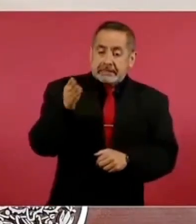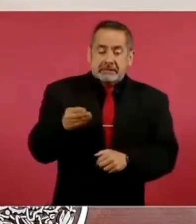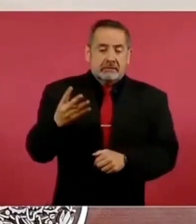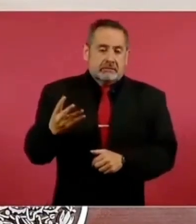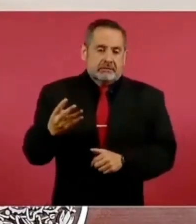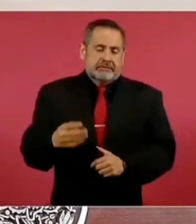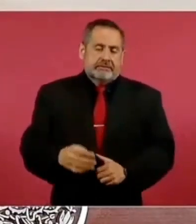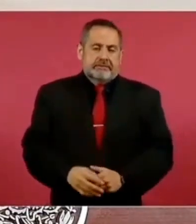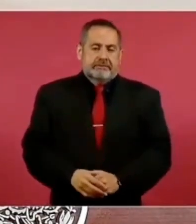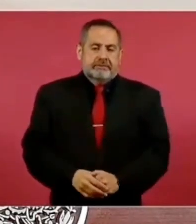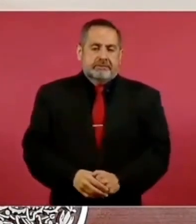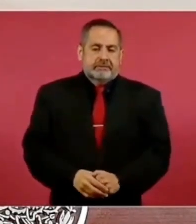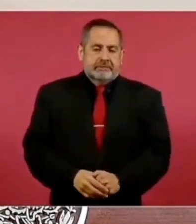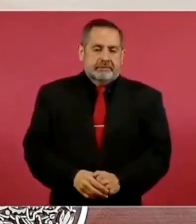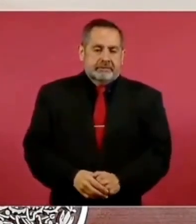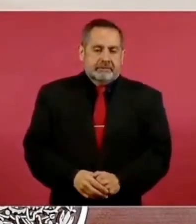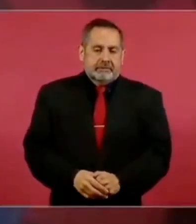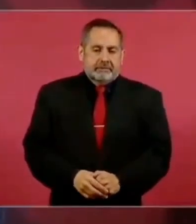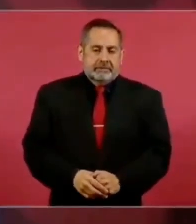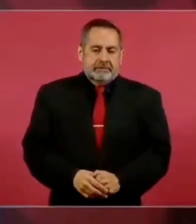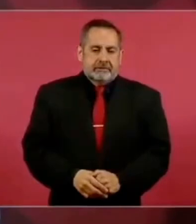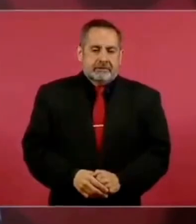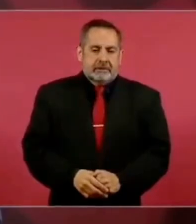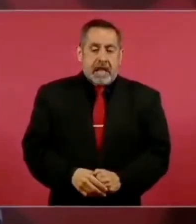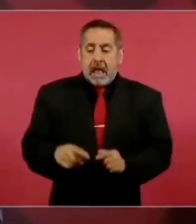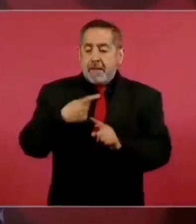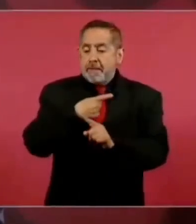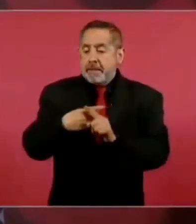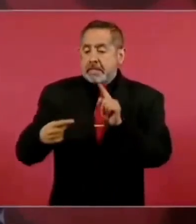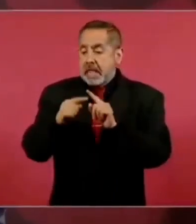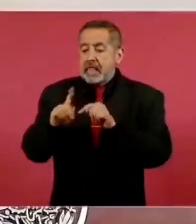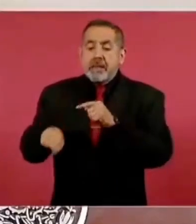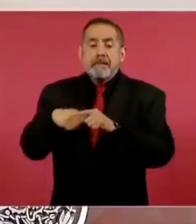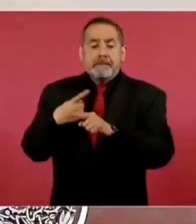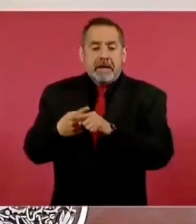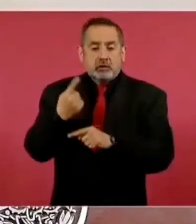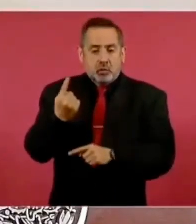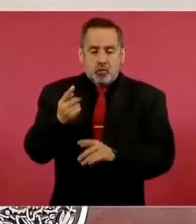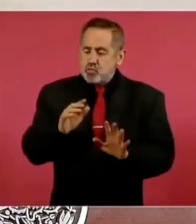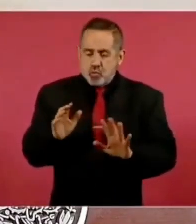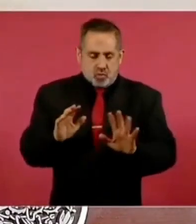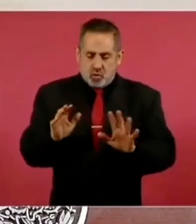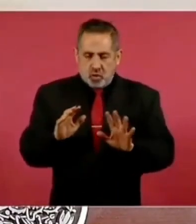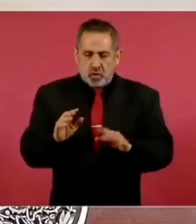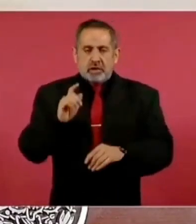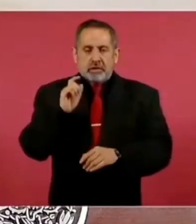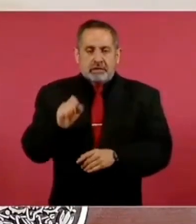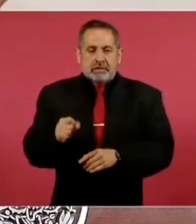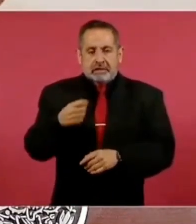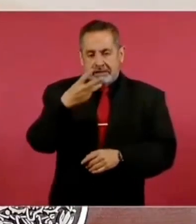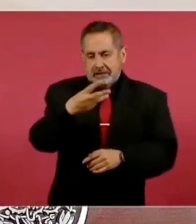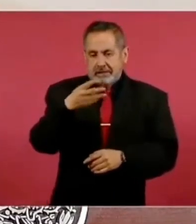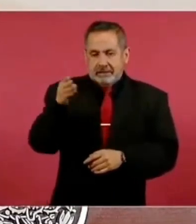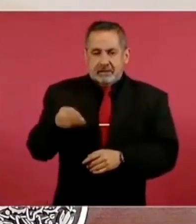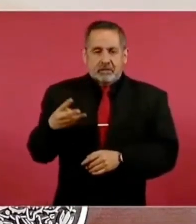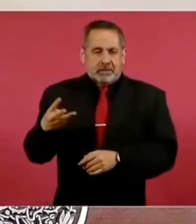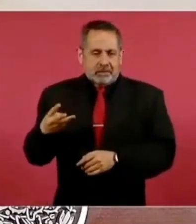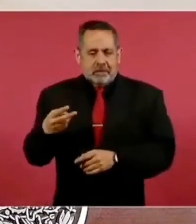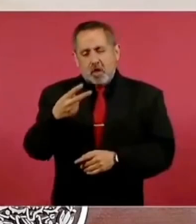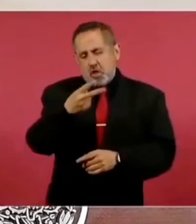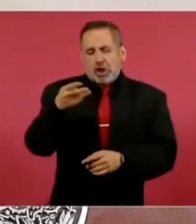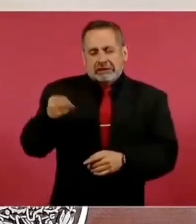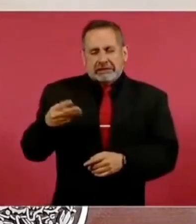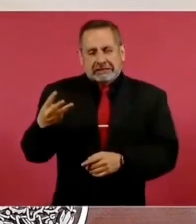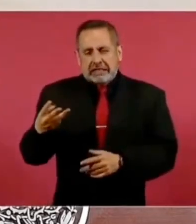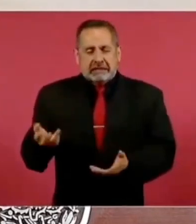simple no es la mitad más uno sin es eh dos terceras